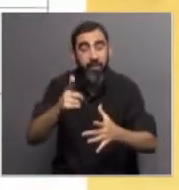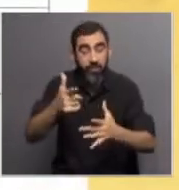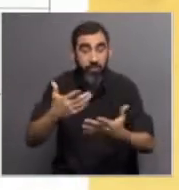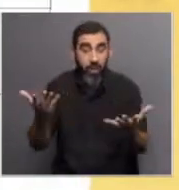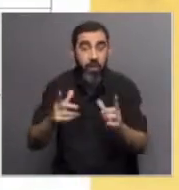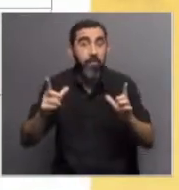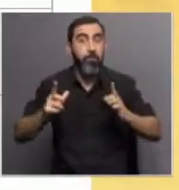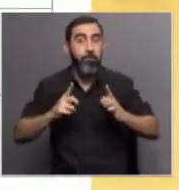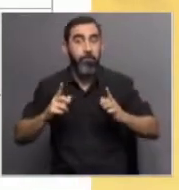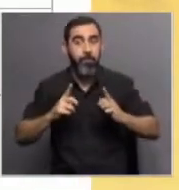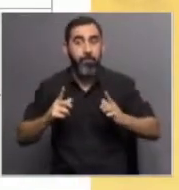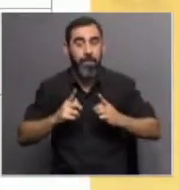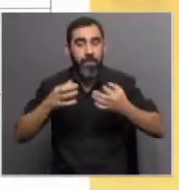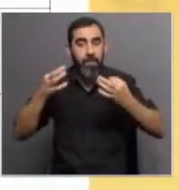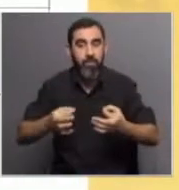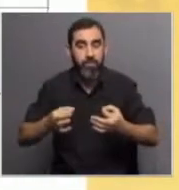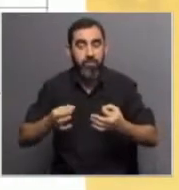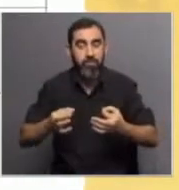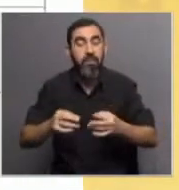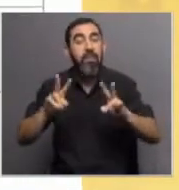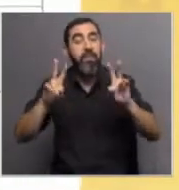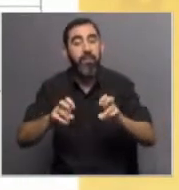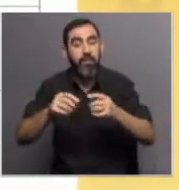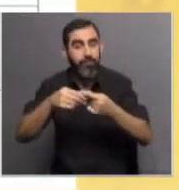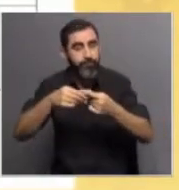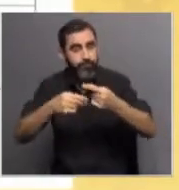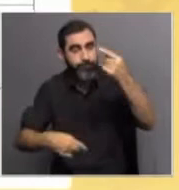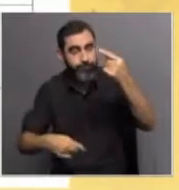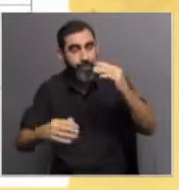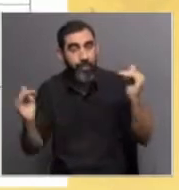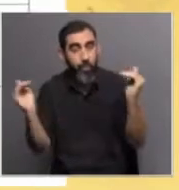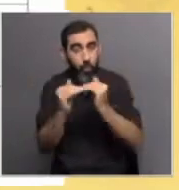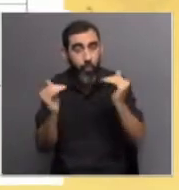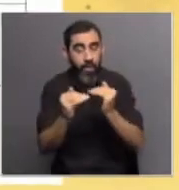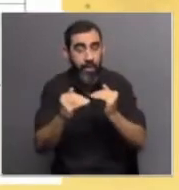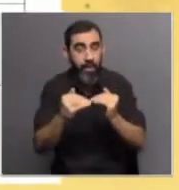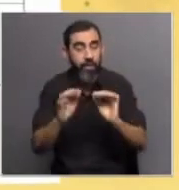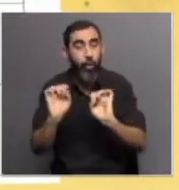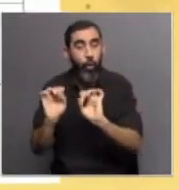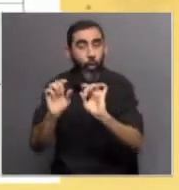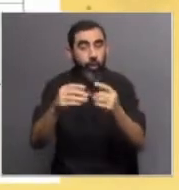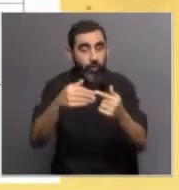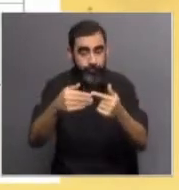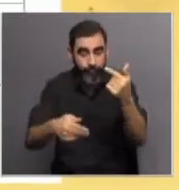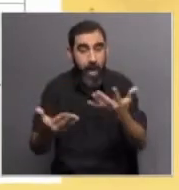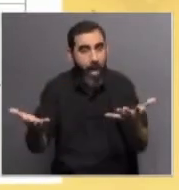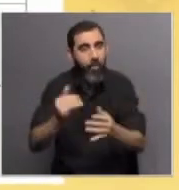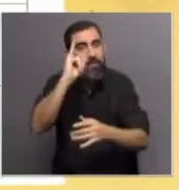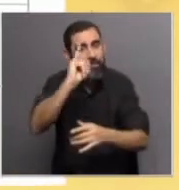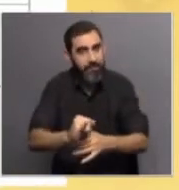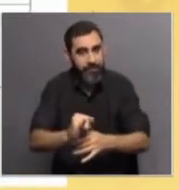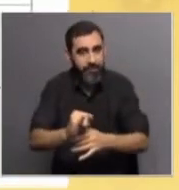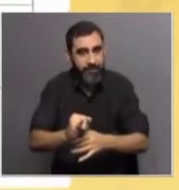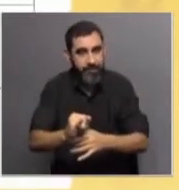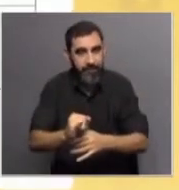estamos esperando ver hacia tanto, que es el desacople entre la movilidad y la tasa de contagio. Es decir, ahora estamos viendo lo